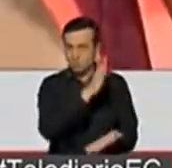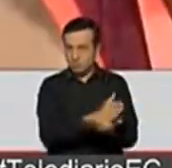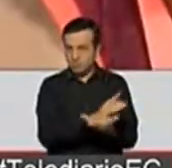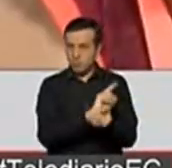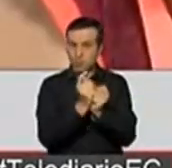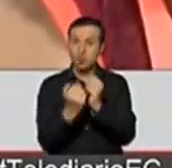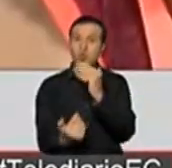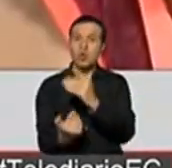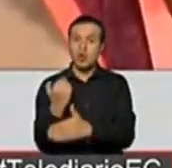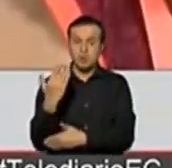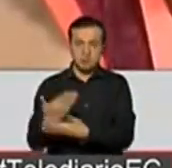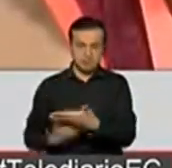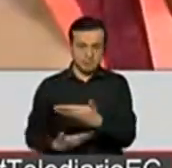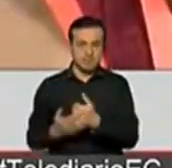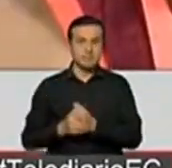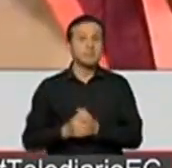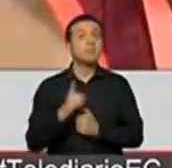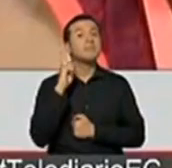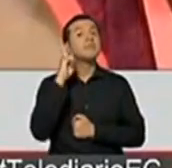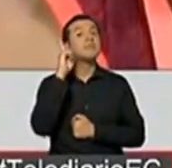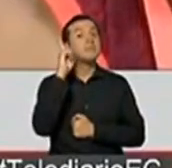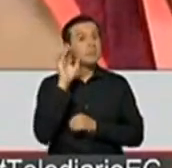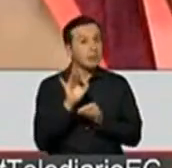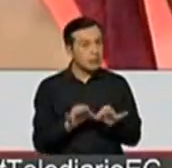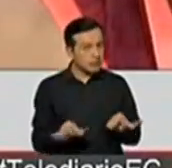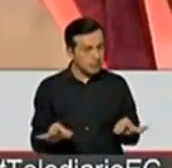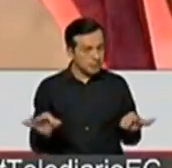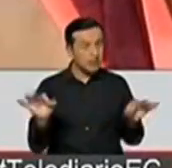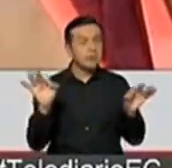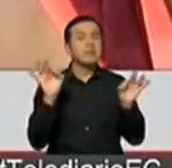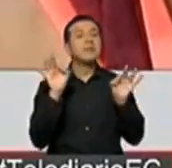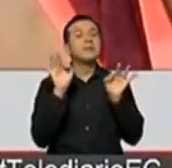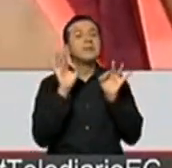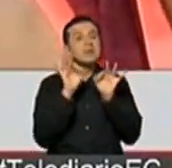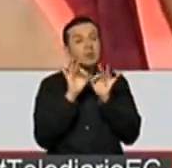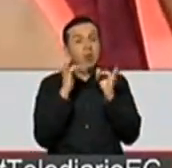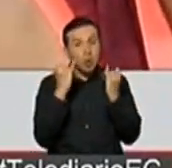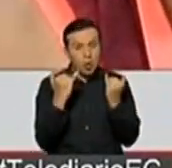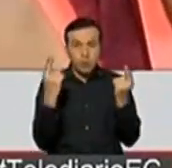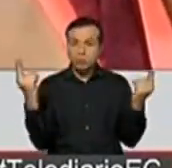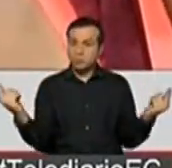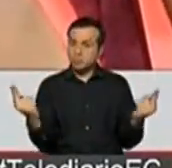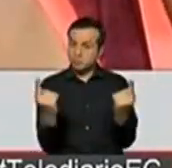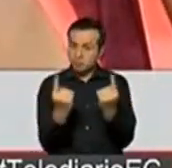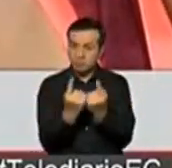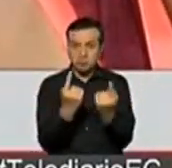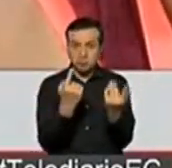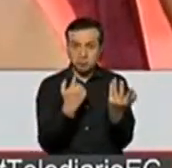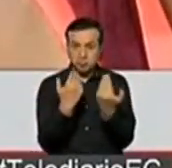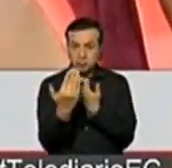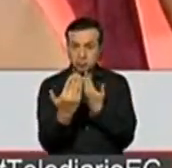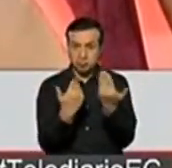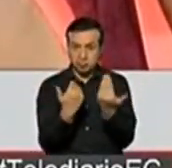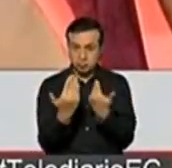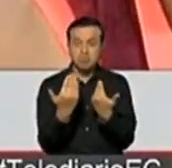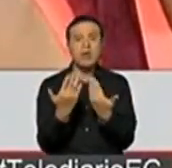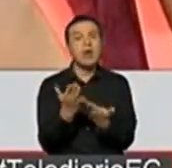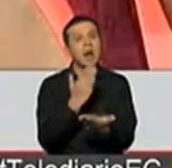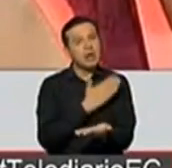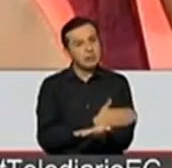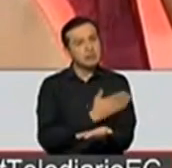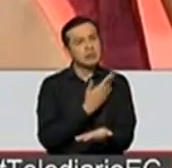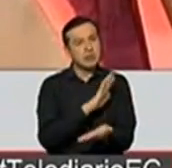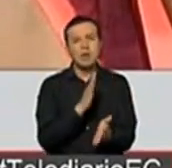Creo que ha sido importante este acercamiento. Nosotros veníamos